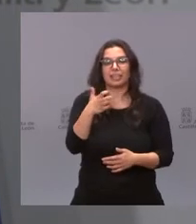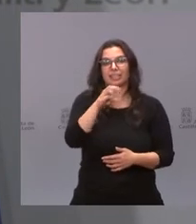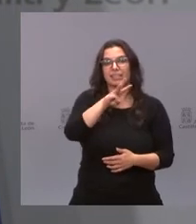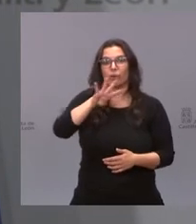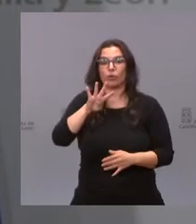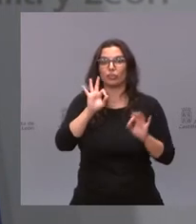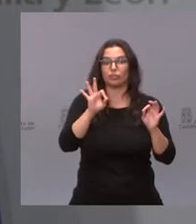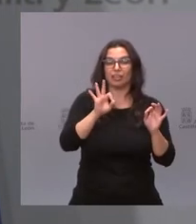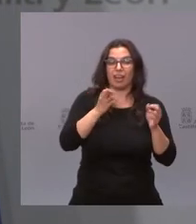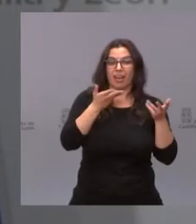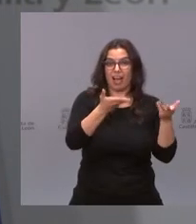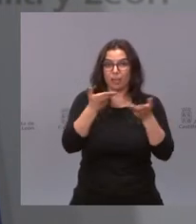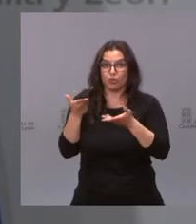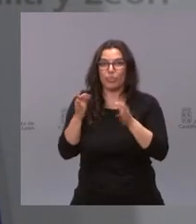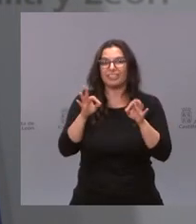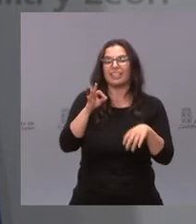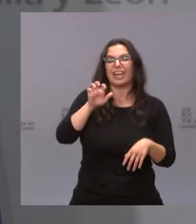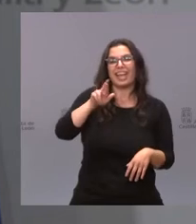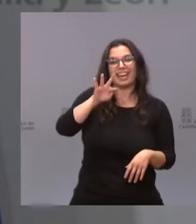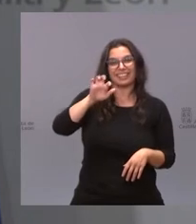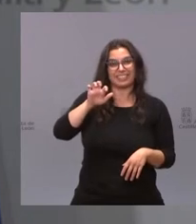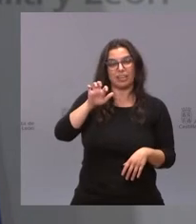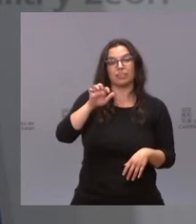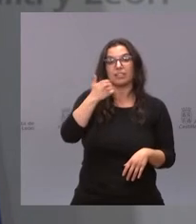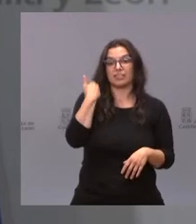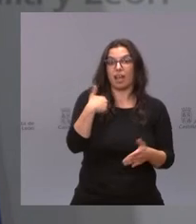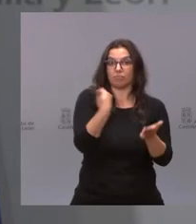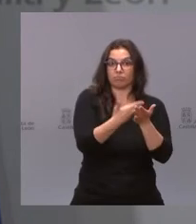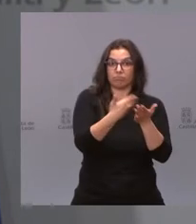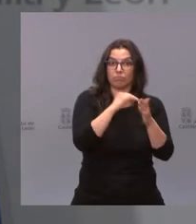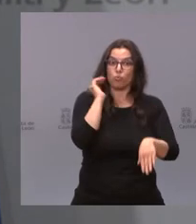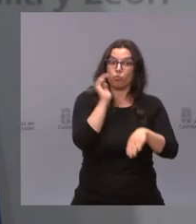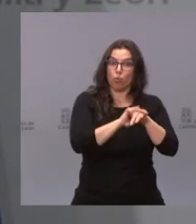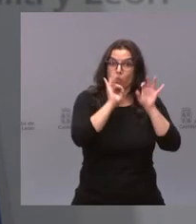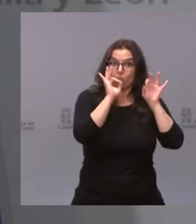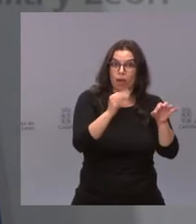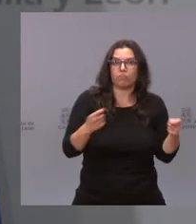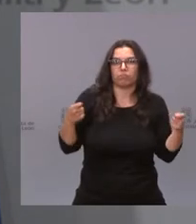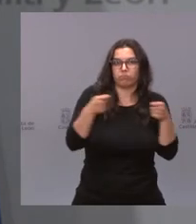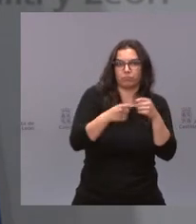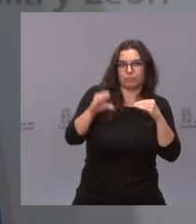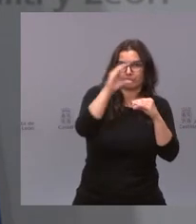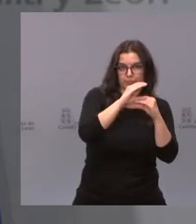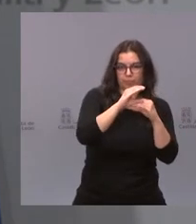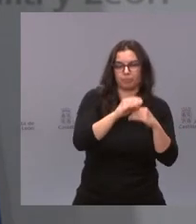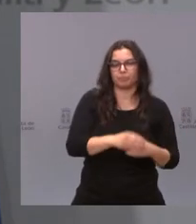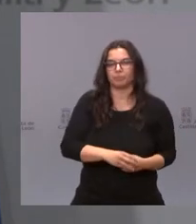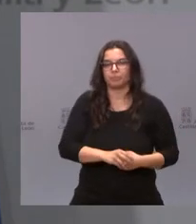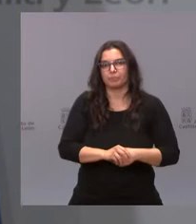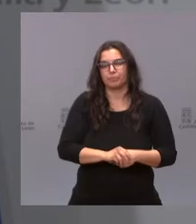ayudas de ERTES una vez que se ha acreditado el cumplimiento de los requisitos. Se